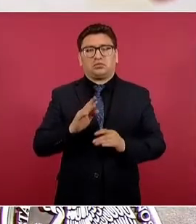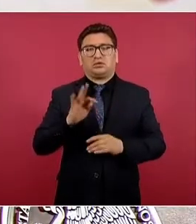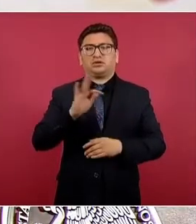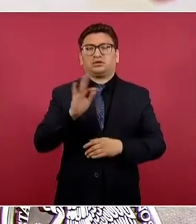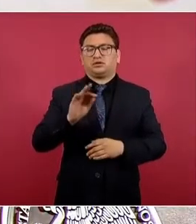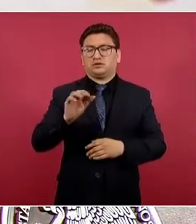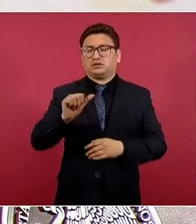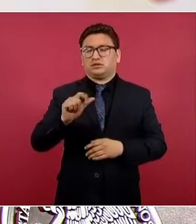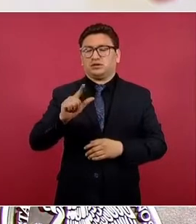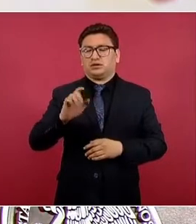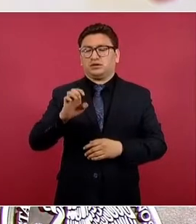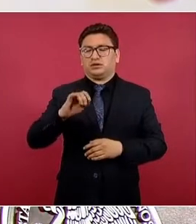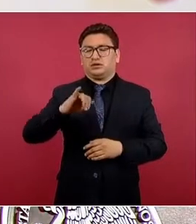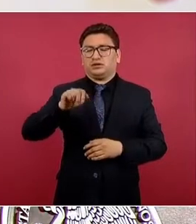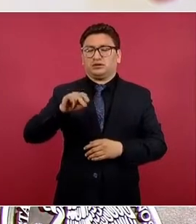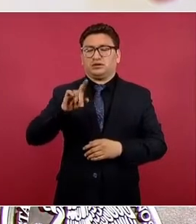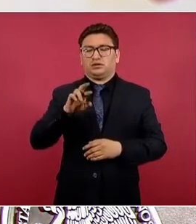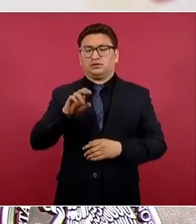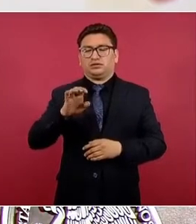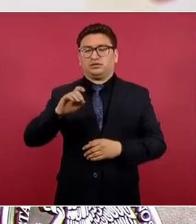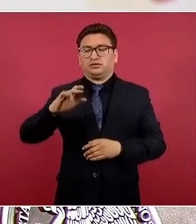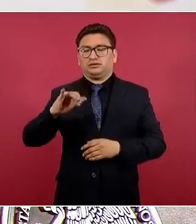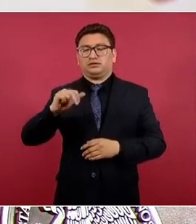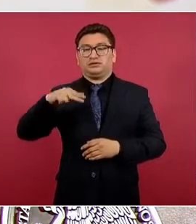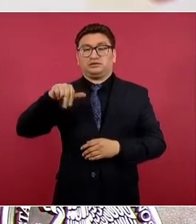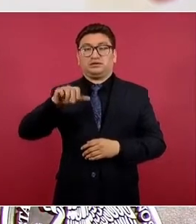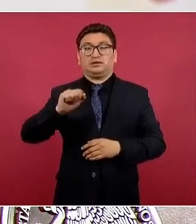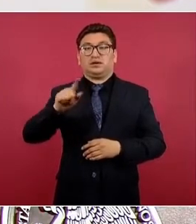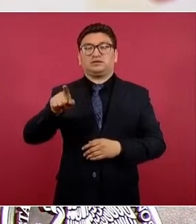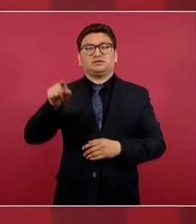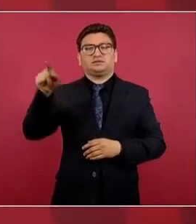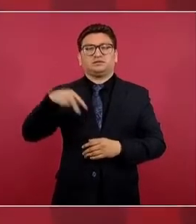Alejandro Encina y Carla sobre lo que se está